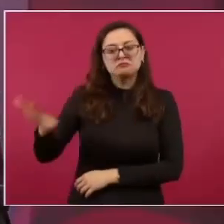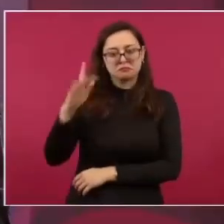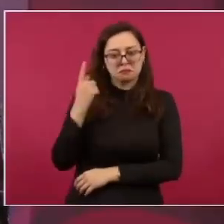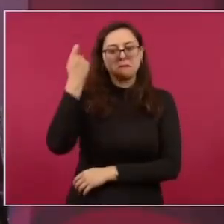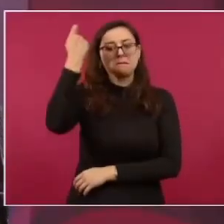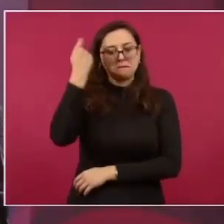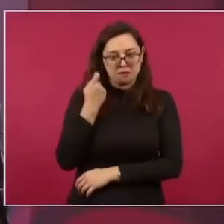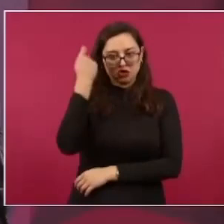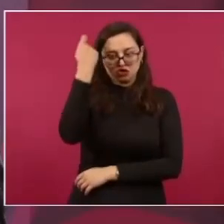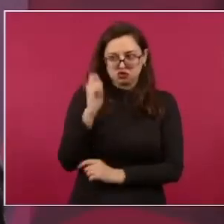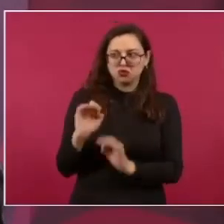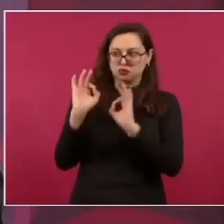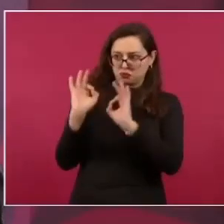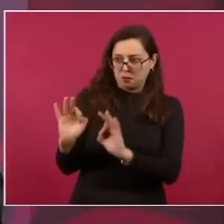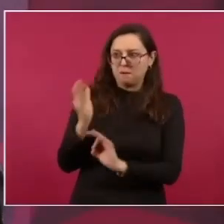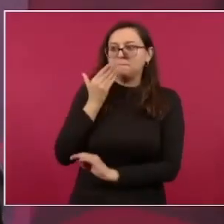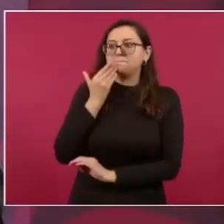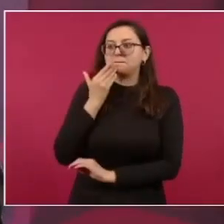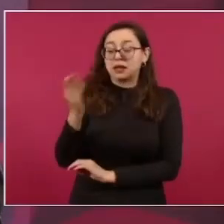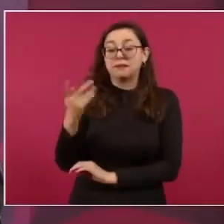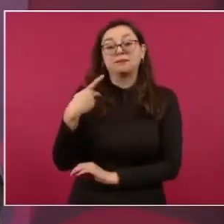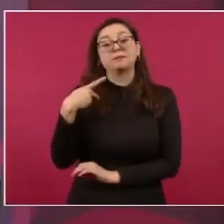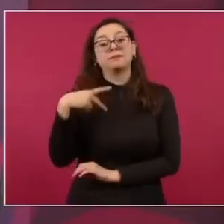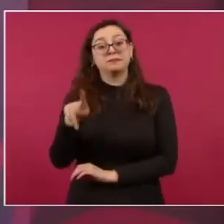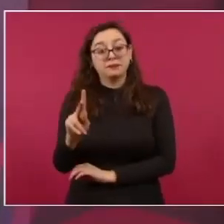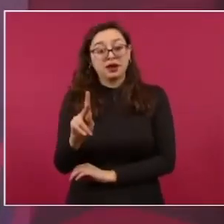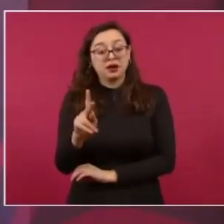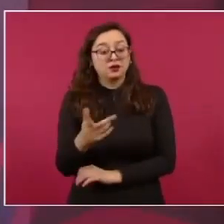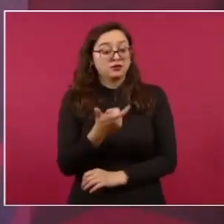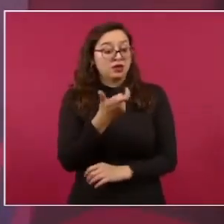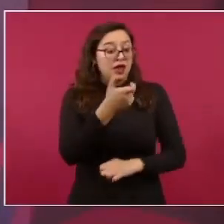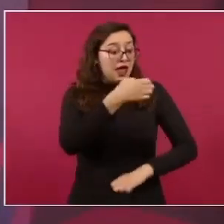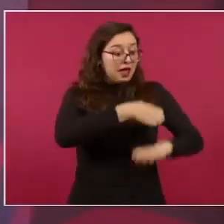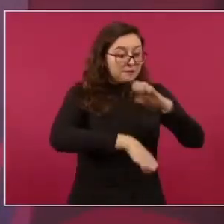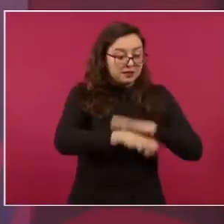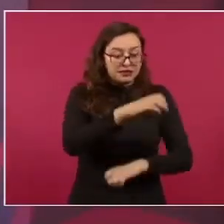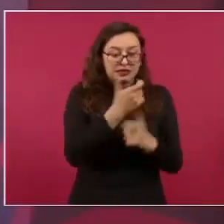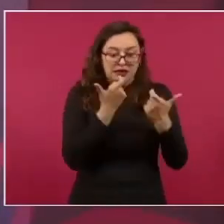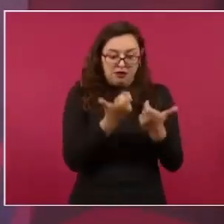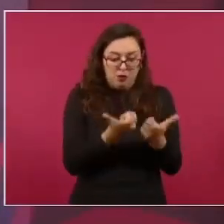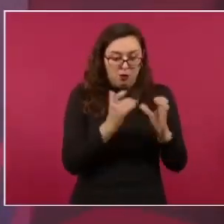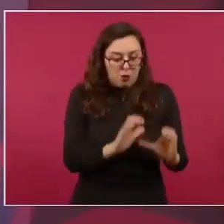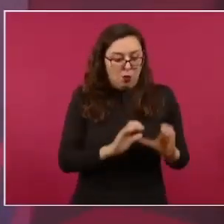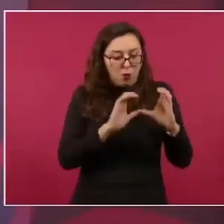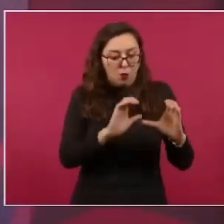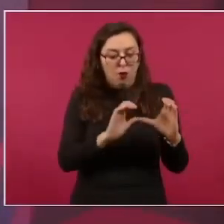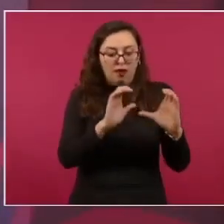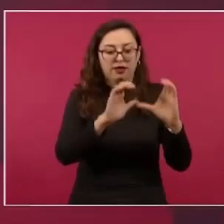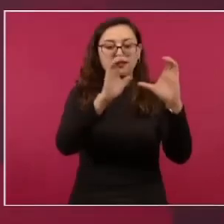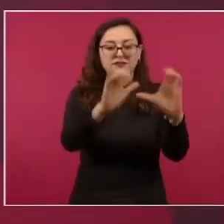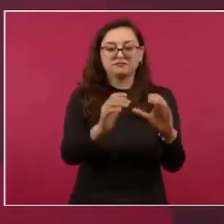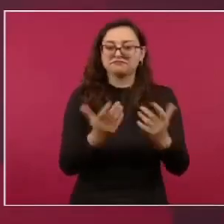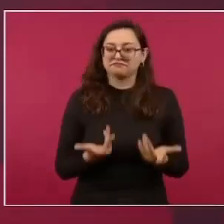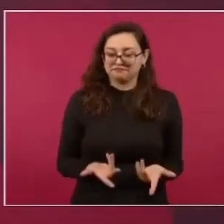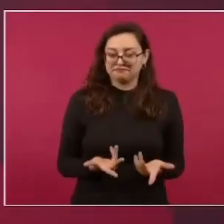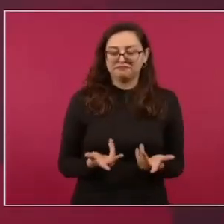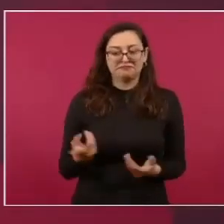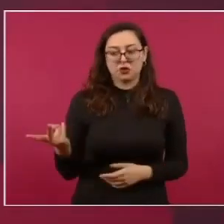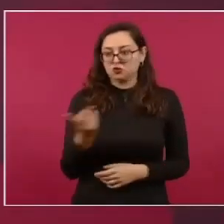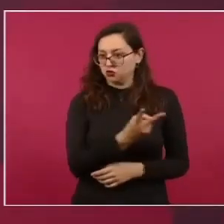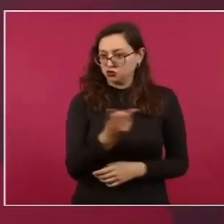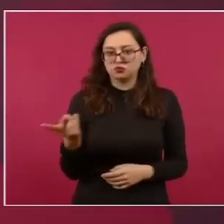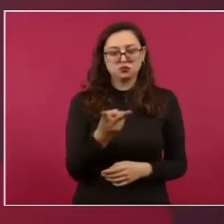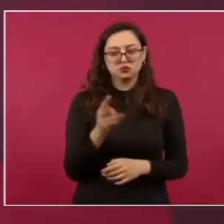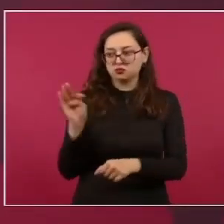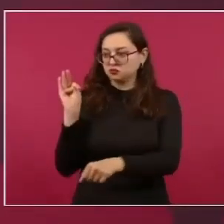la viabilidad de la empresa y la posibilidad pues de tener finanzas sanas. También se